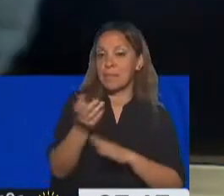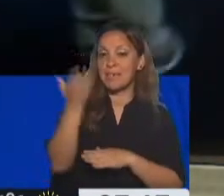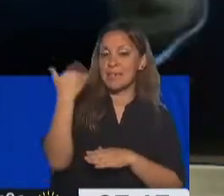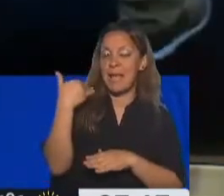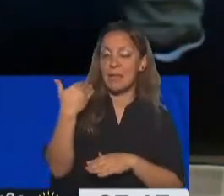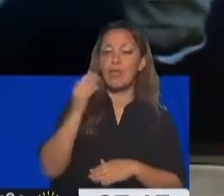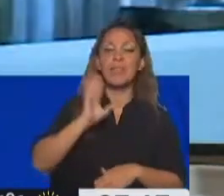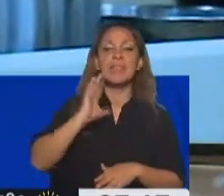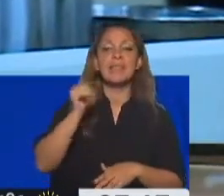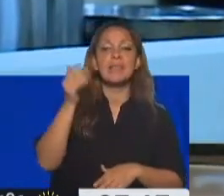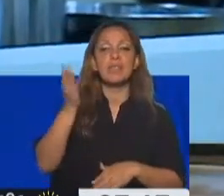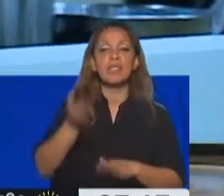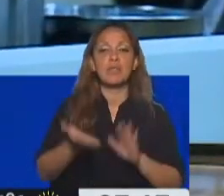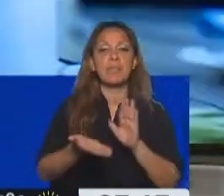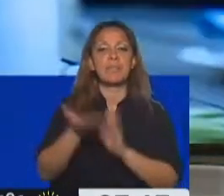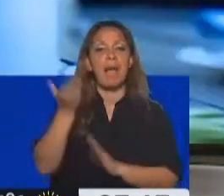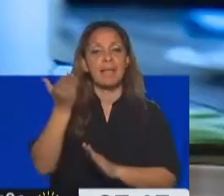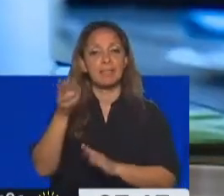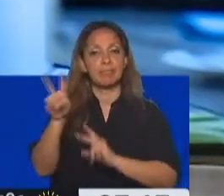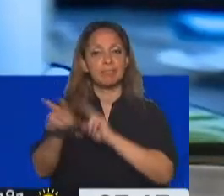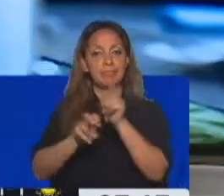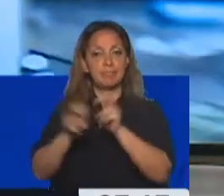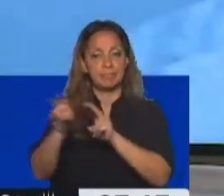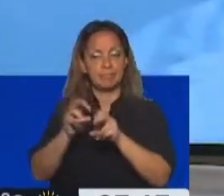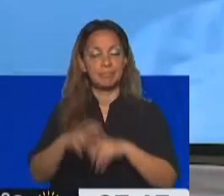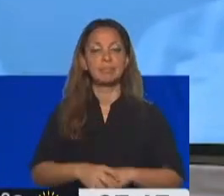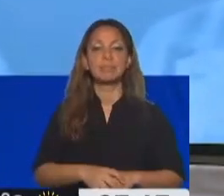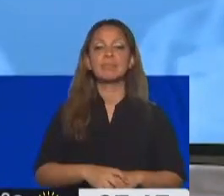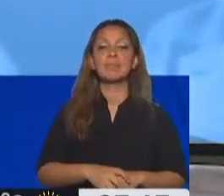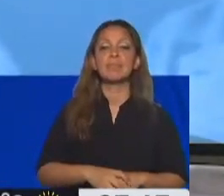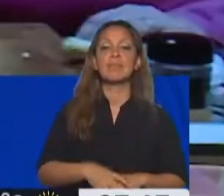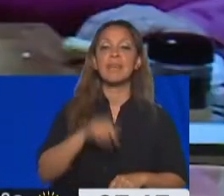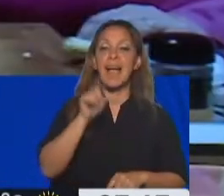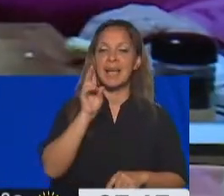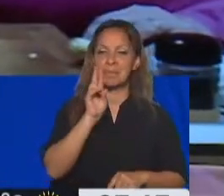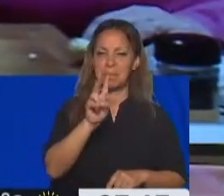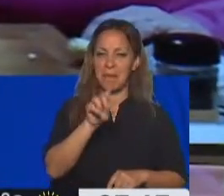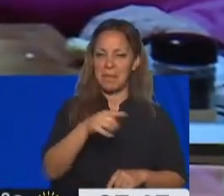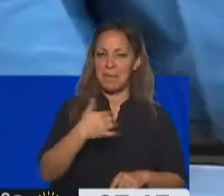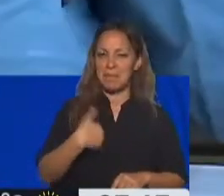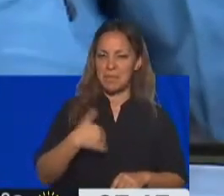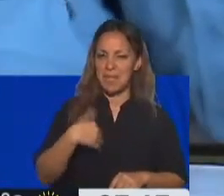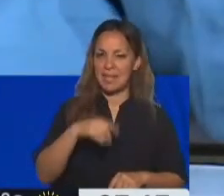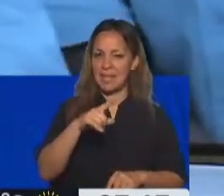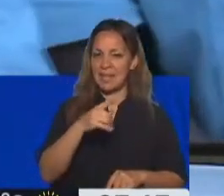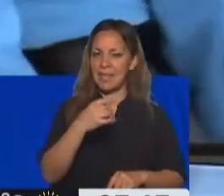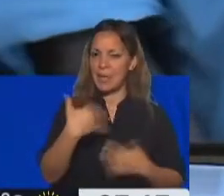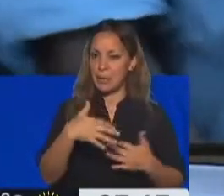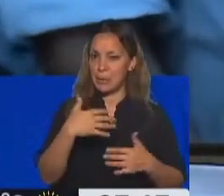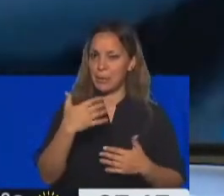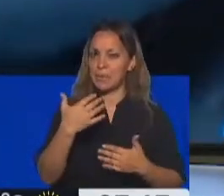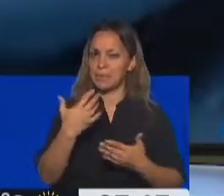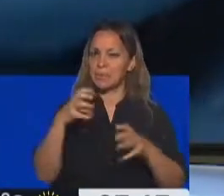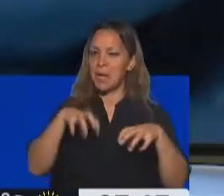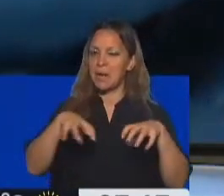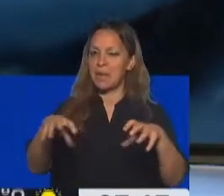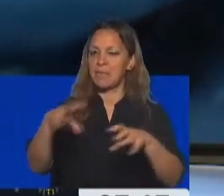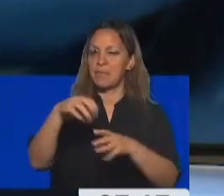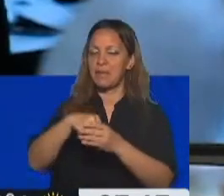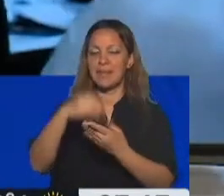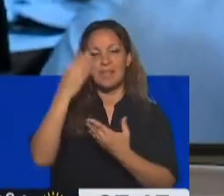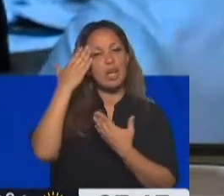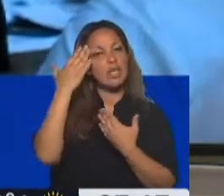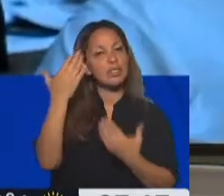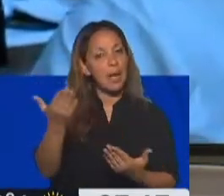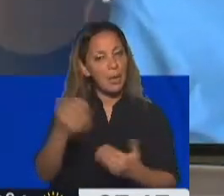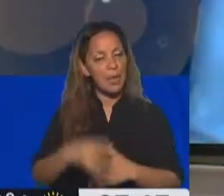ahí está la carne Argentina ante los mercados más exigentes del mundo los saludamos desde trenkel auken